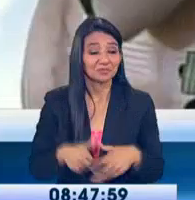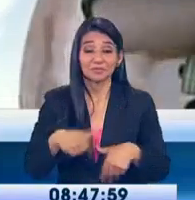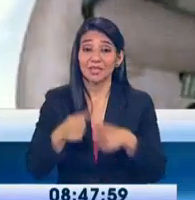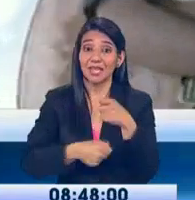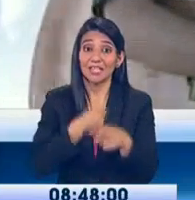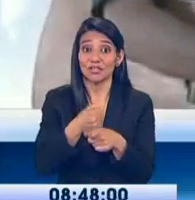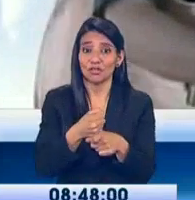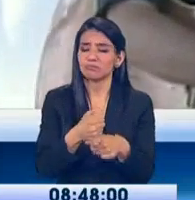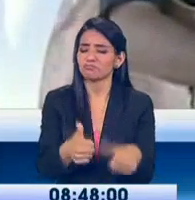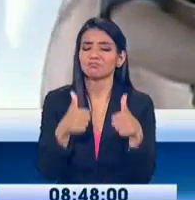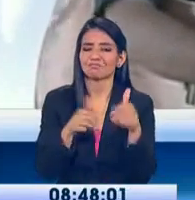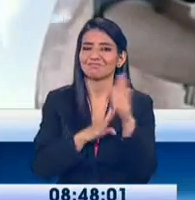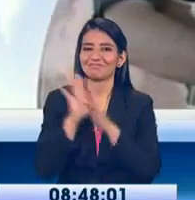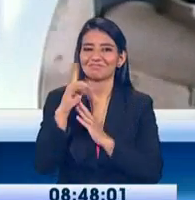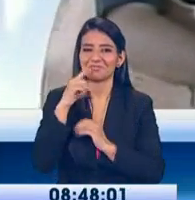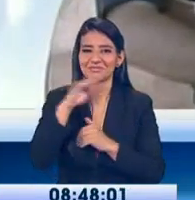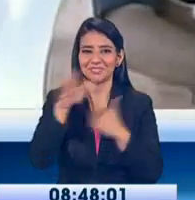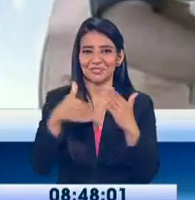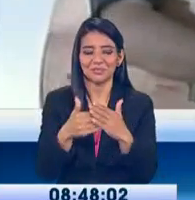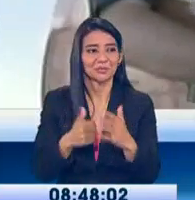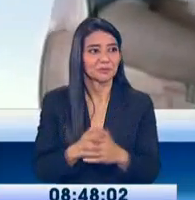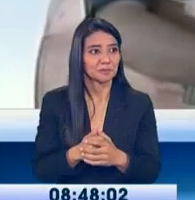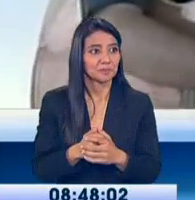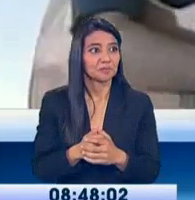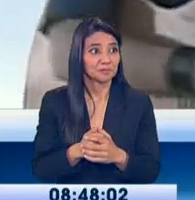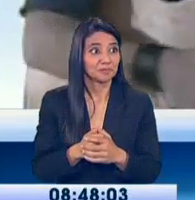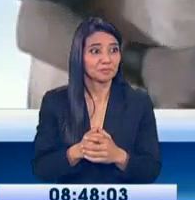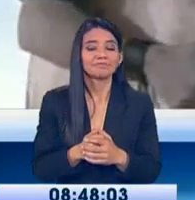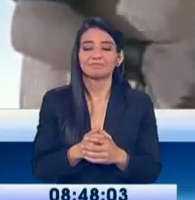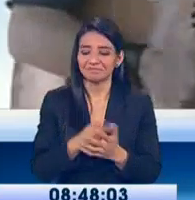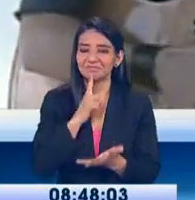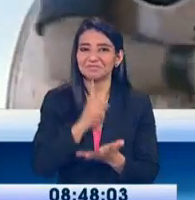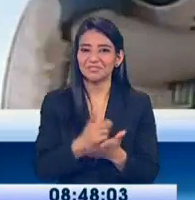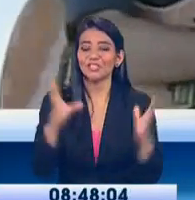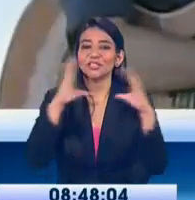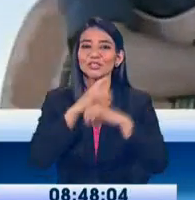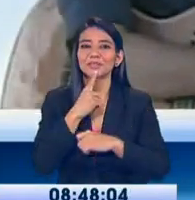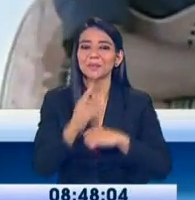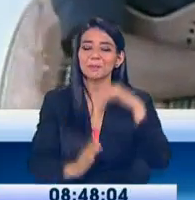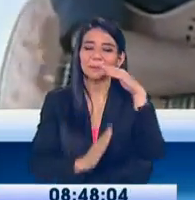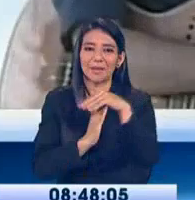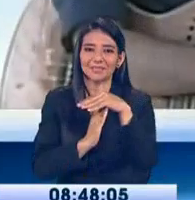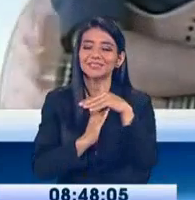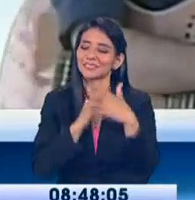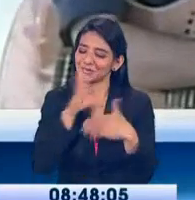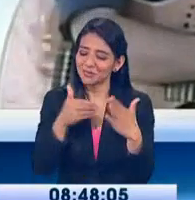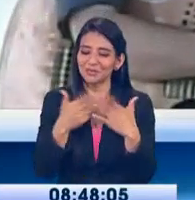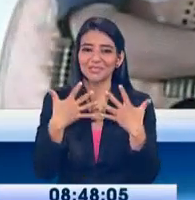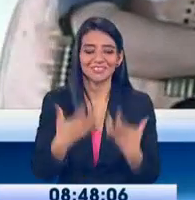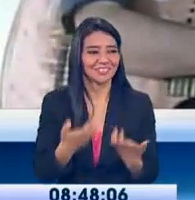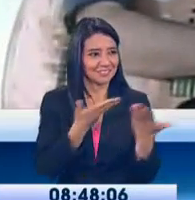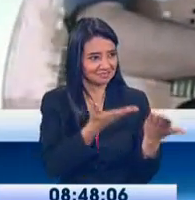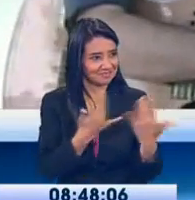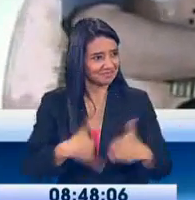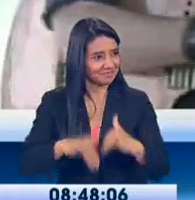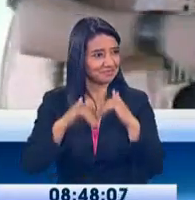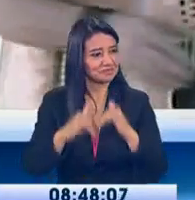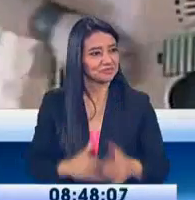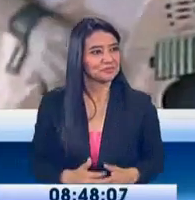año sea lo mejor para todos. Por supuesto, y tengamos entonces esa noche de paz que todos queremos. Así que, Sebastián,